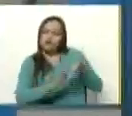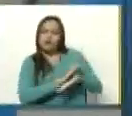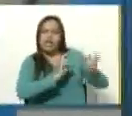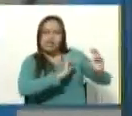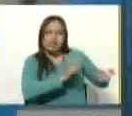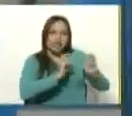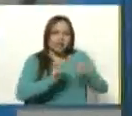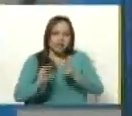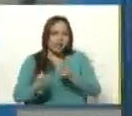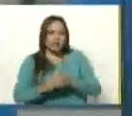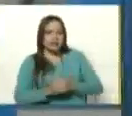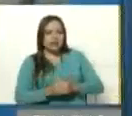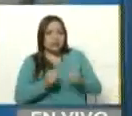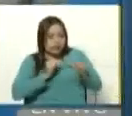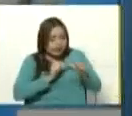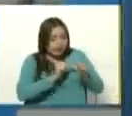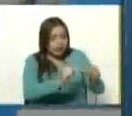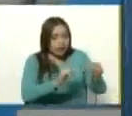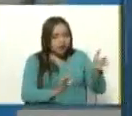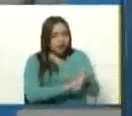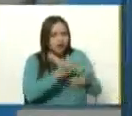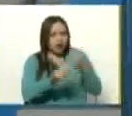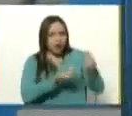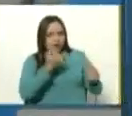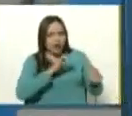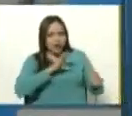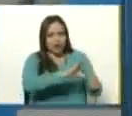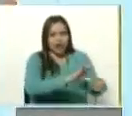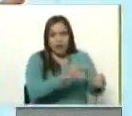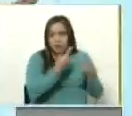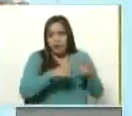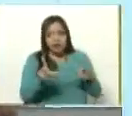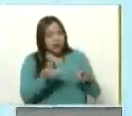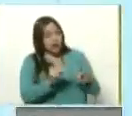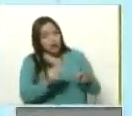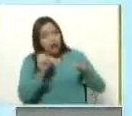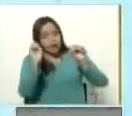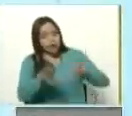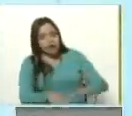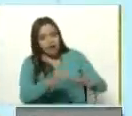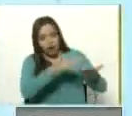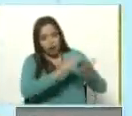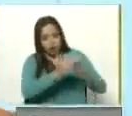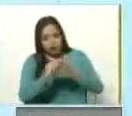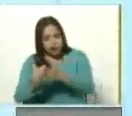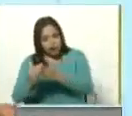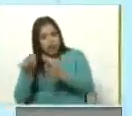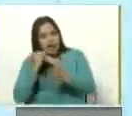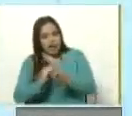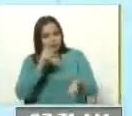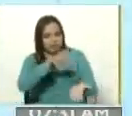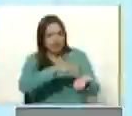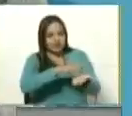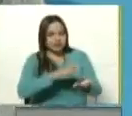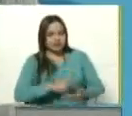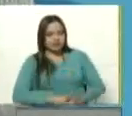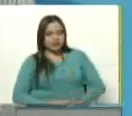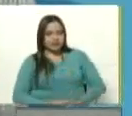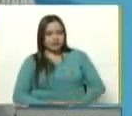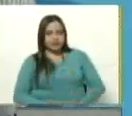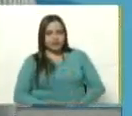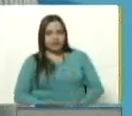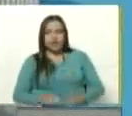además mantenerse en sintonía con lo que ocurre en el país, pero no abandonar, por supuesto, la comunidad a la cual de la cual forman parte? Bueno,